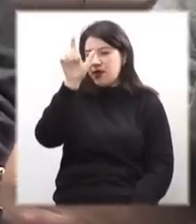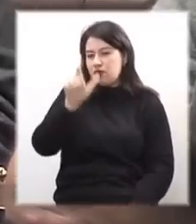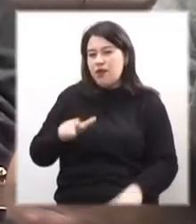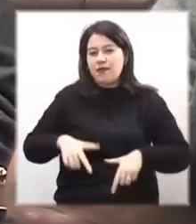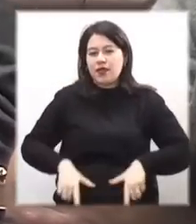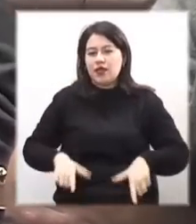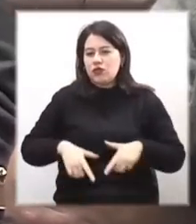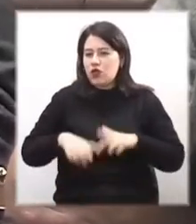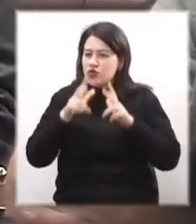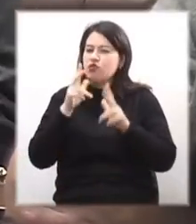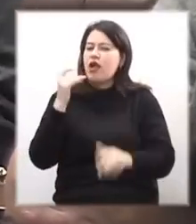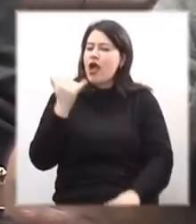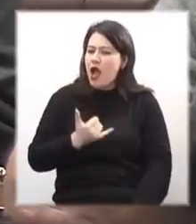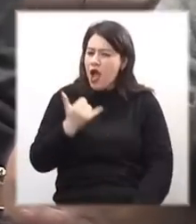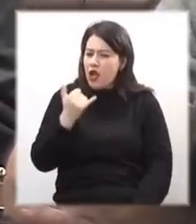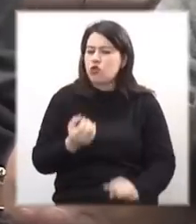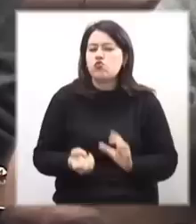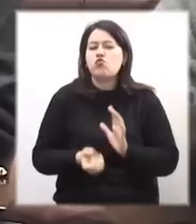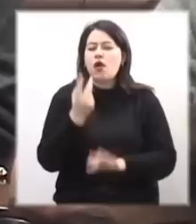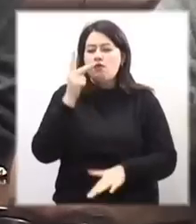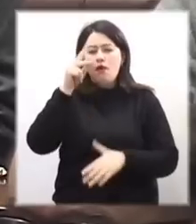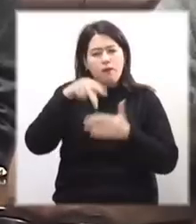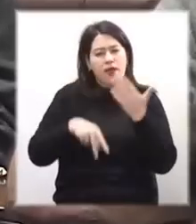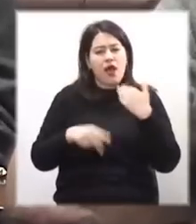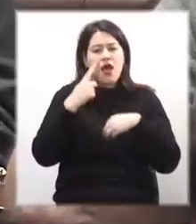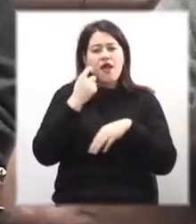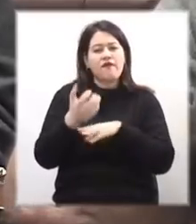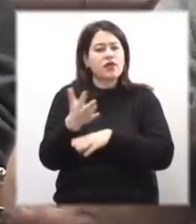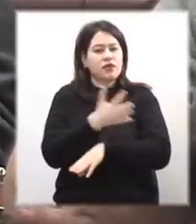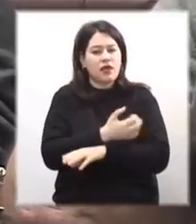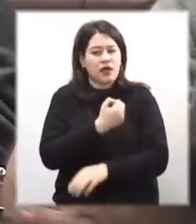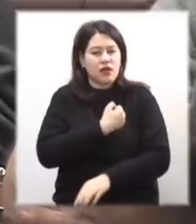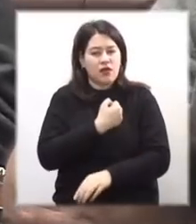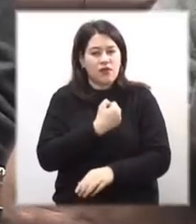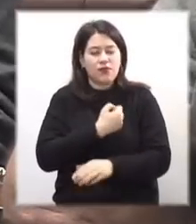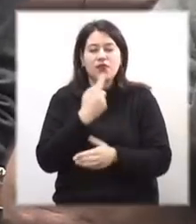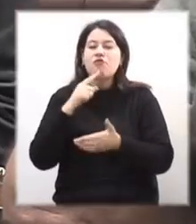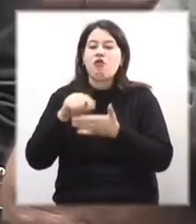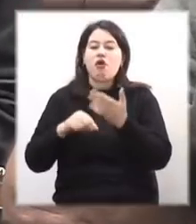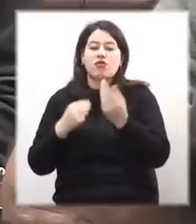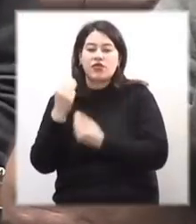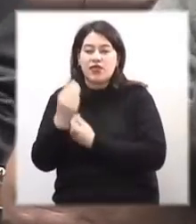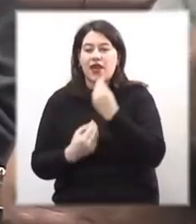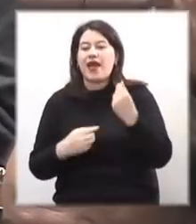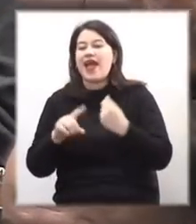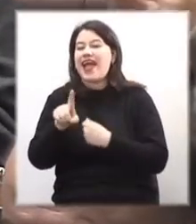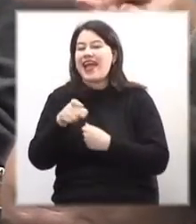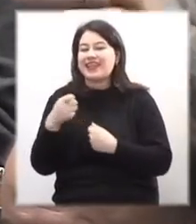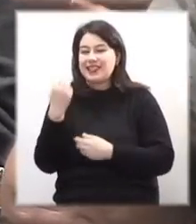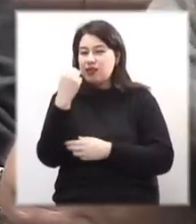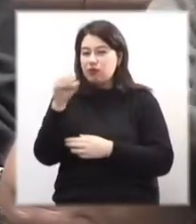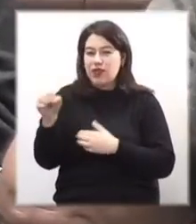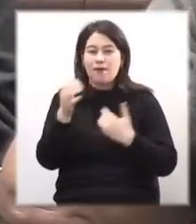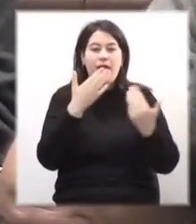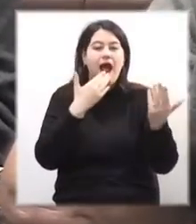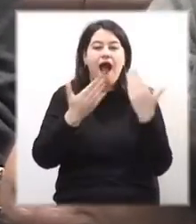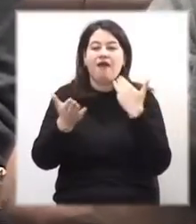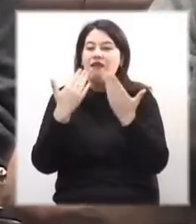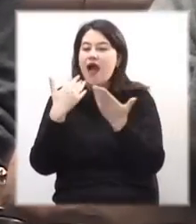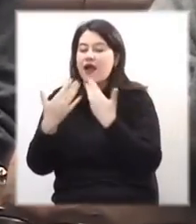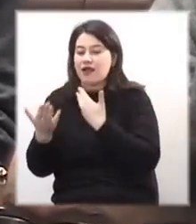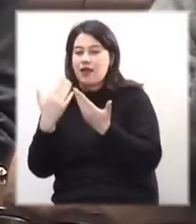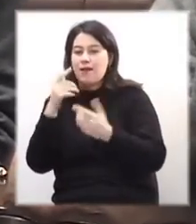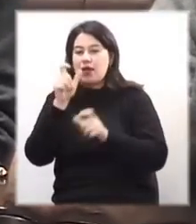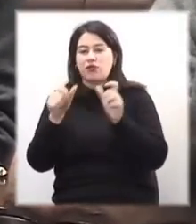programa que tenía otro plan para evitar homicidios, que consistía en contratar exdelincuentes para que dialoguen con sicarios y narcos y a través